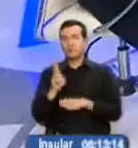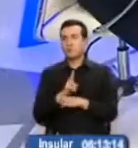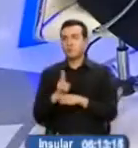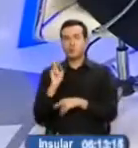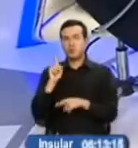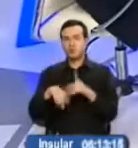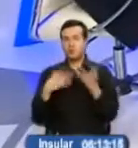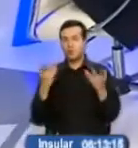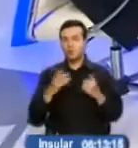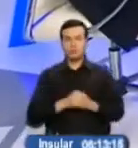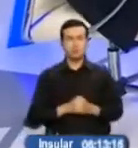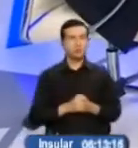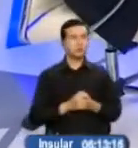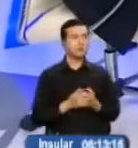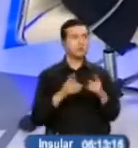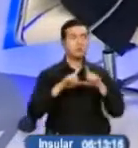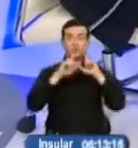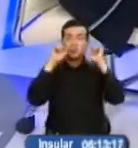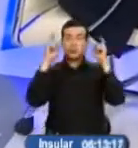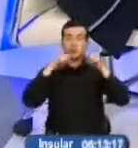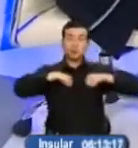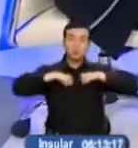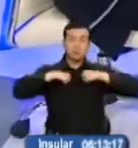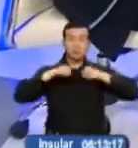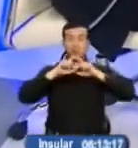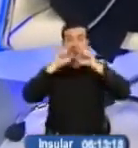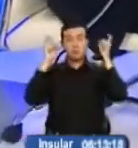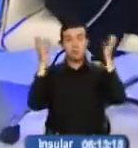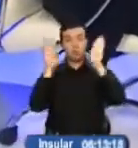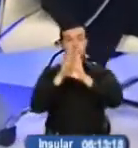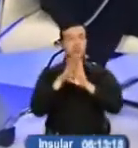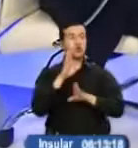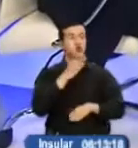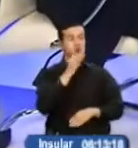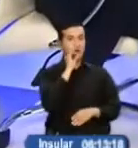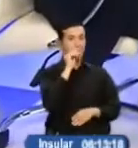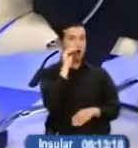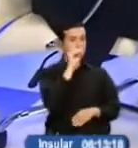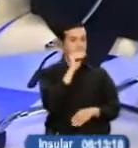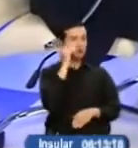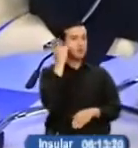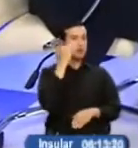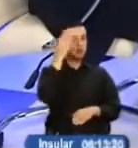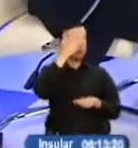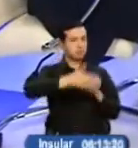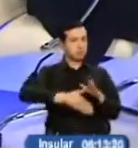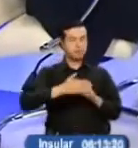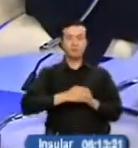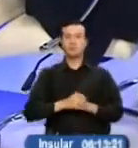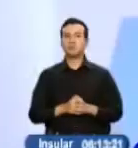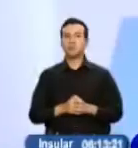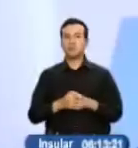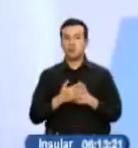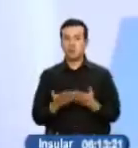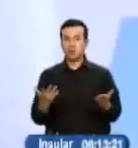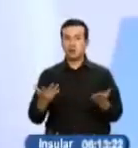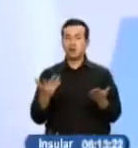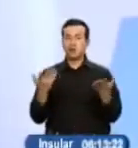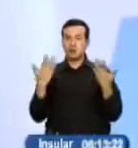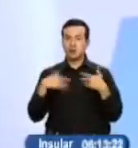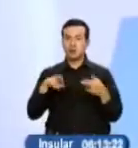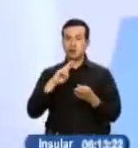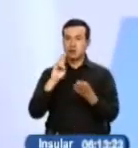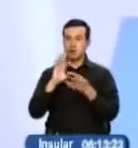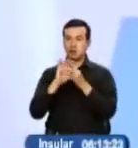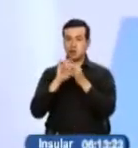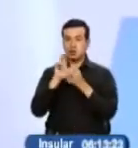no ha operado, ¿puede cerrar la empresa? Pero, tiene que decirnos, la voy a cerrar en tal fecha. Creo, Carlos, que precisamente el hacerlo desde la